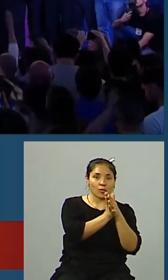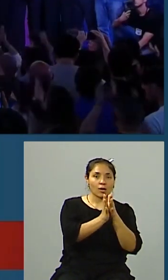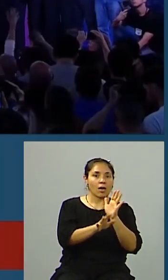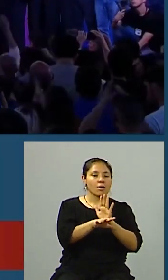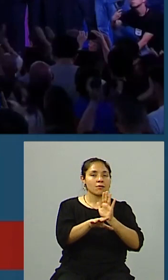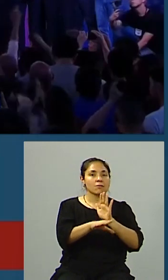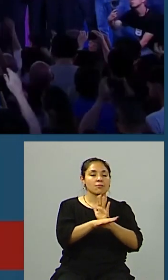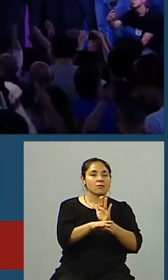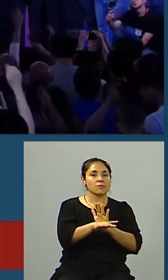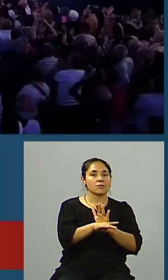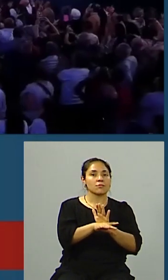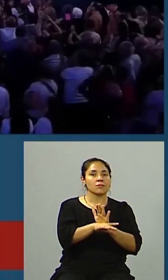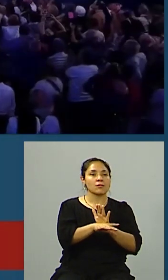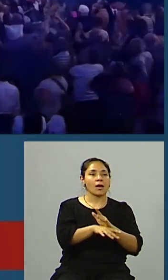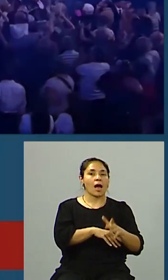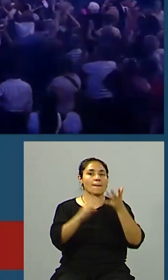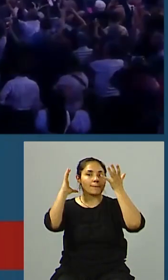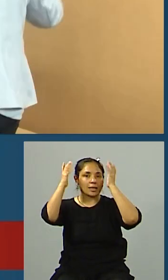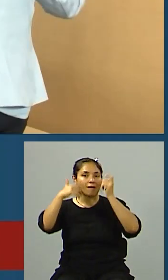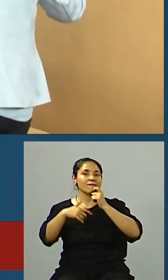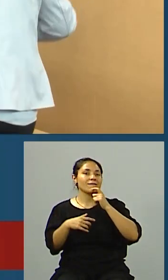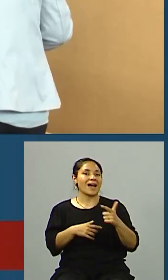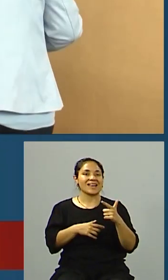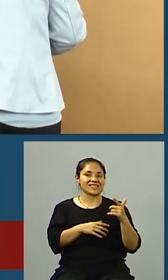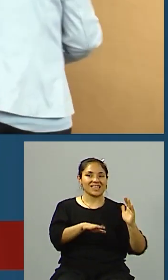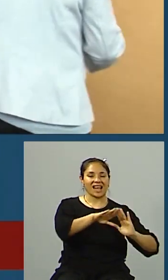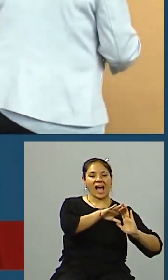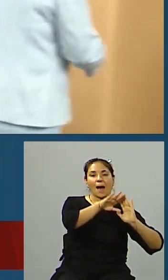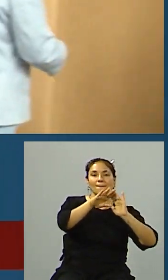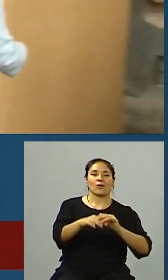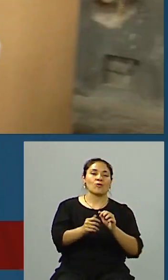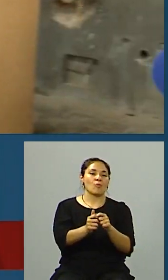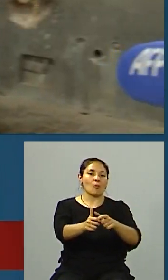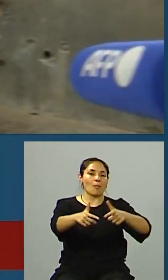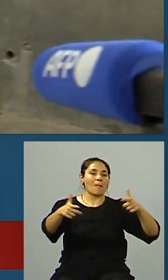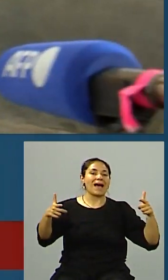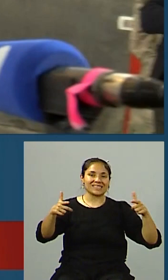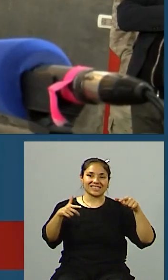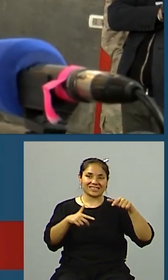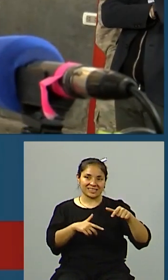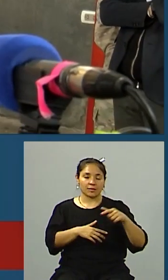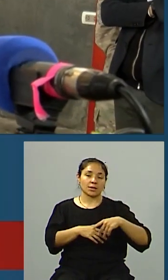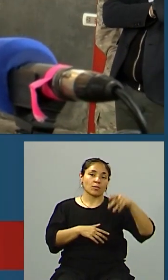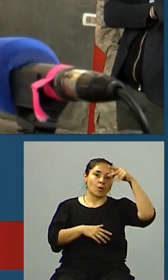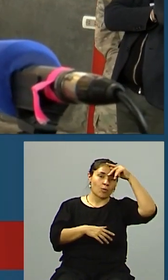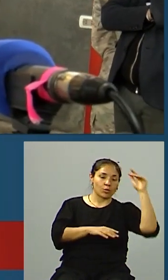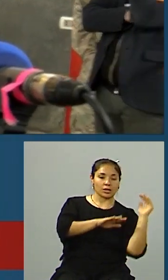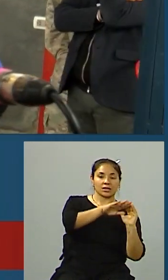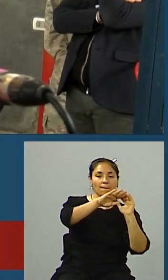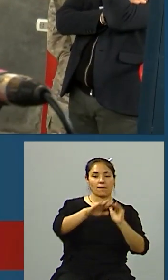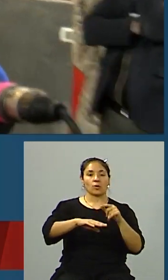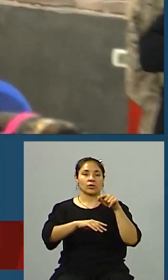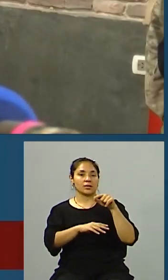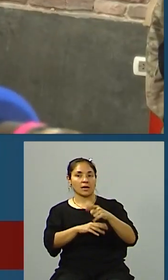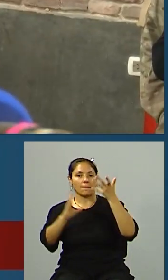efecto en la escena que es que facilitó una transferencia de apoyos mayoritariamente de los votantes de Bullrich hacia Milei. Sí.